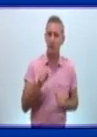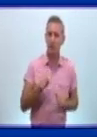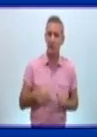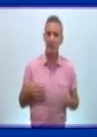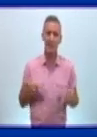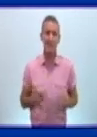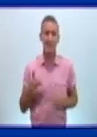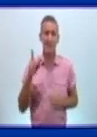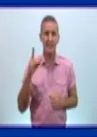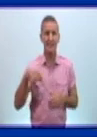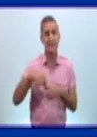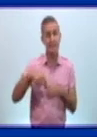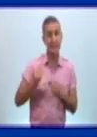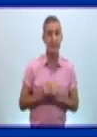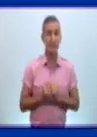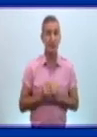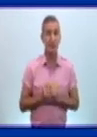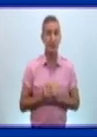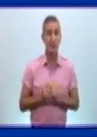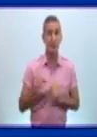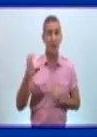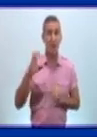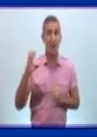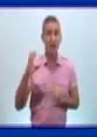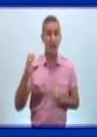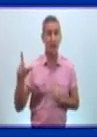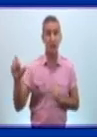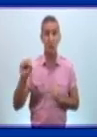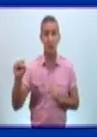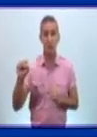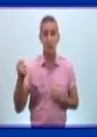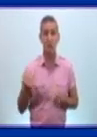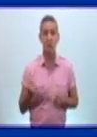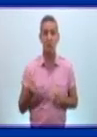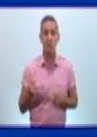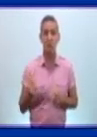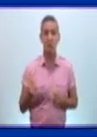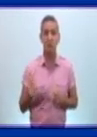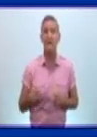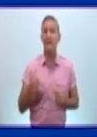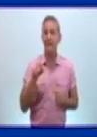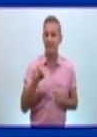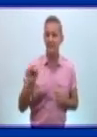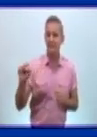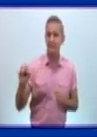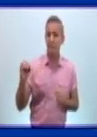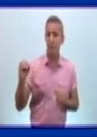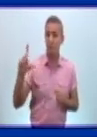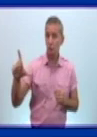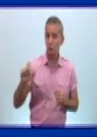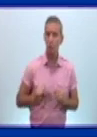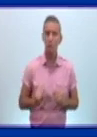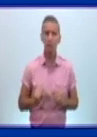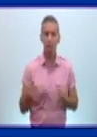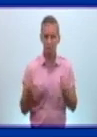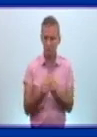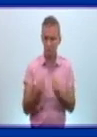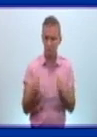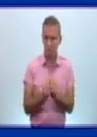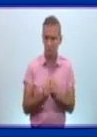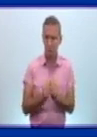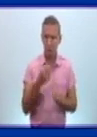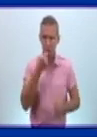Por tanto, el cloruro de sodio es el soluto, es el componente sólido de la